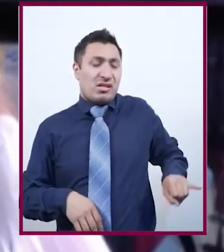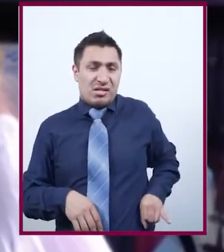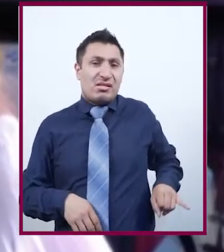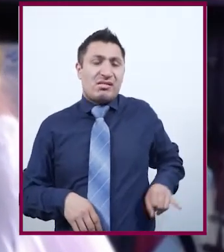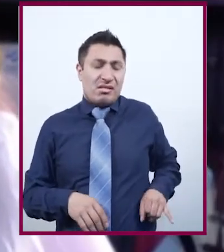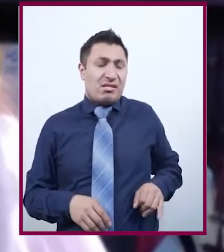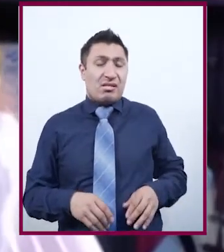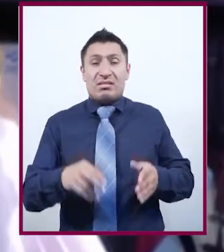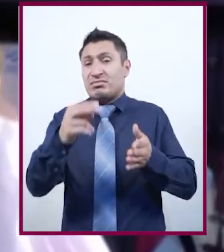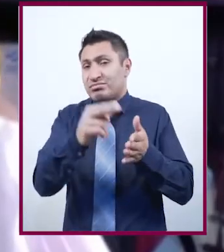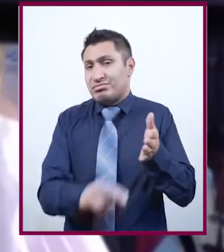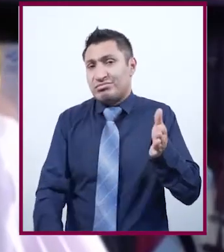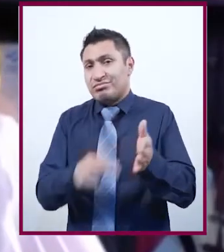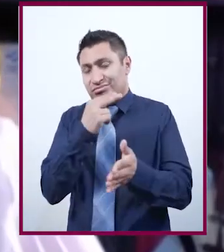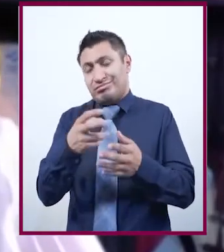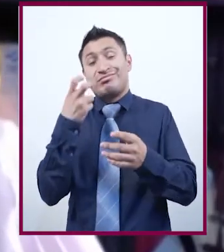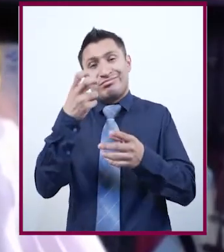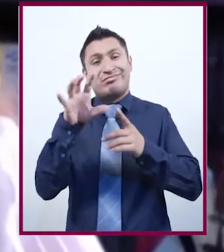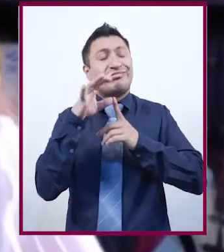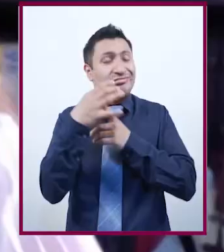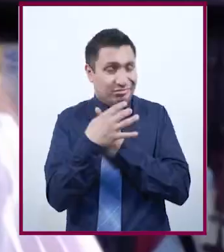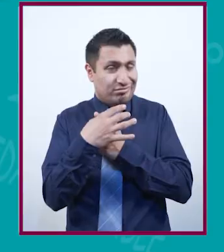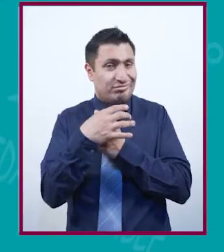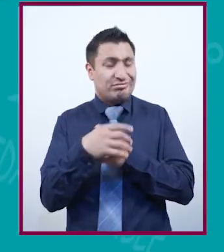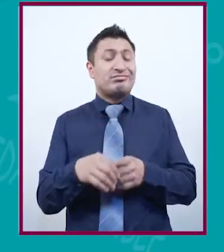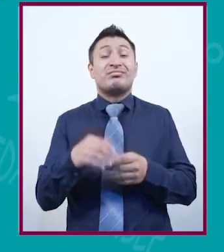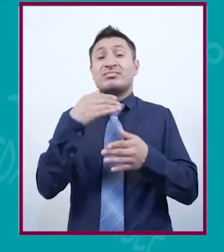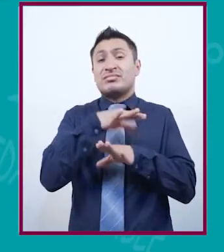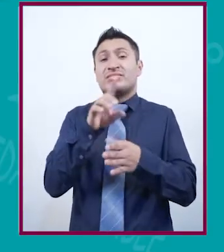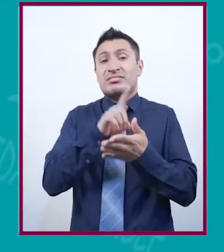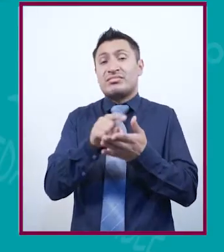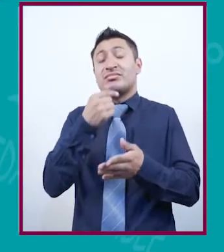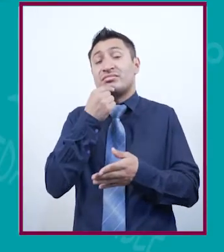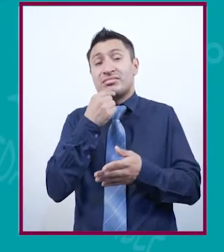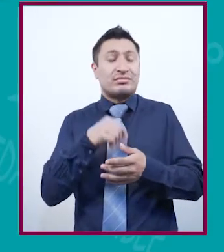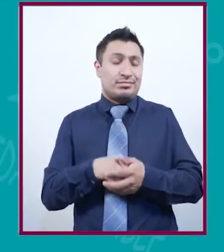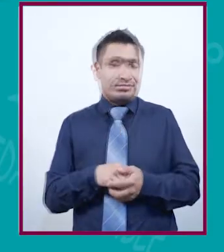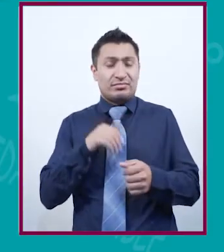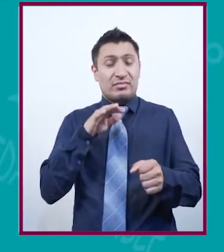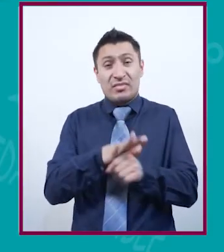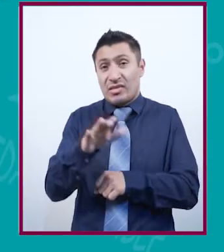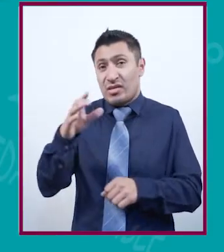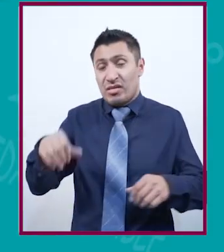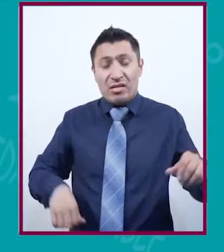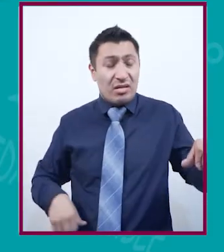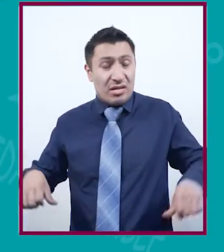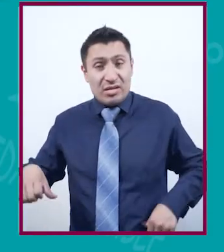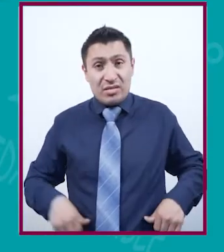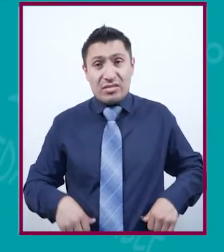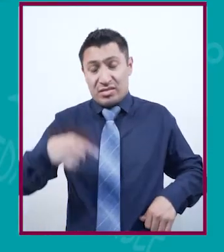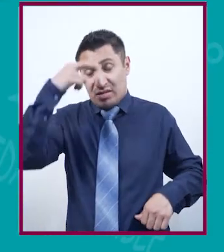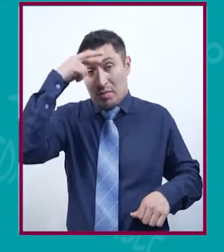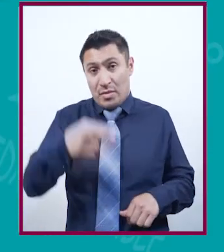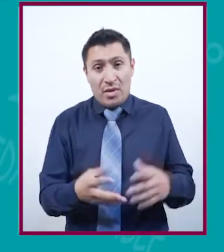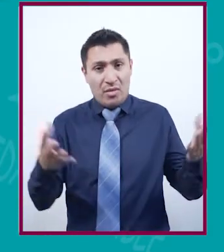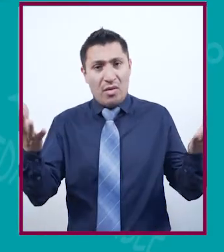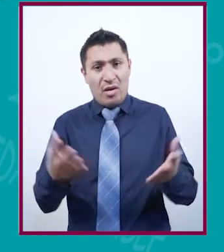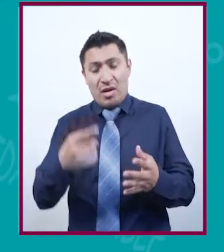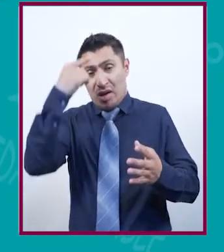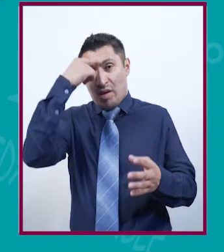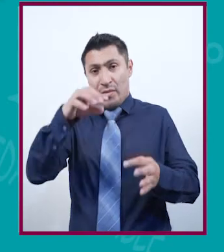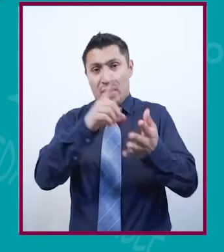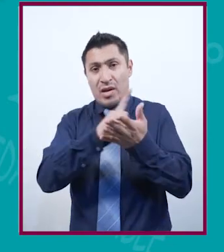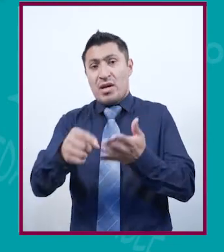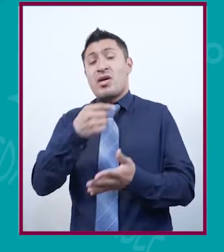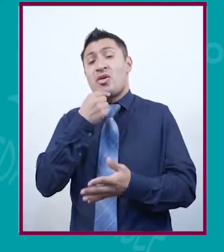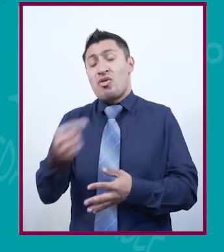esta Convención sobre los Derechos del Niño. ¿Cuáles son las acciones que México ha llevado a cabo para hacer cumplir los derechos de